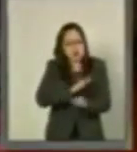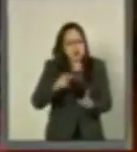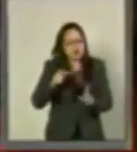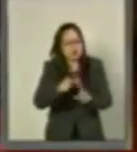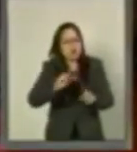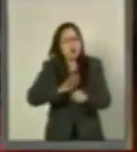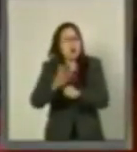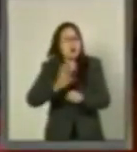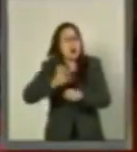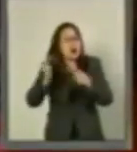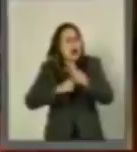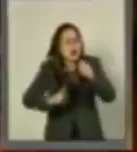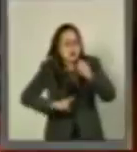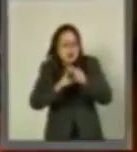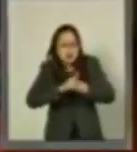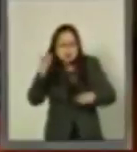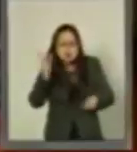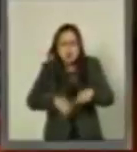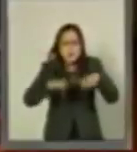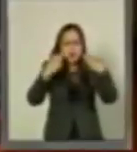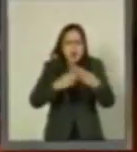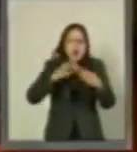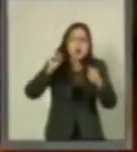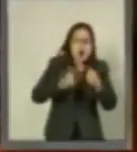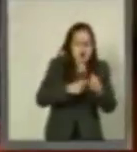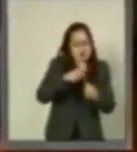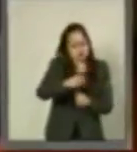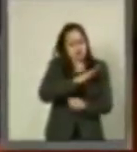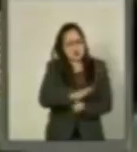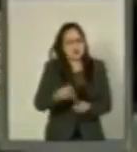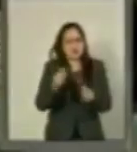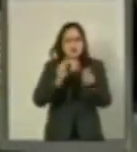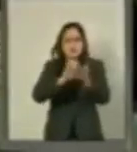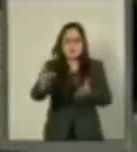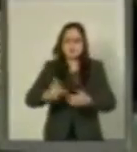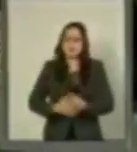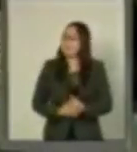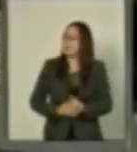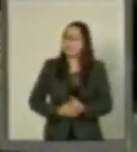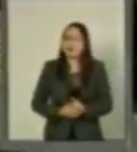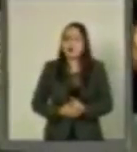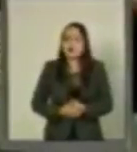enfrentar a la delincuencia común y al crimen organizado. Muchas gracias.